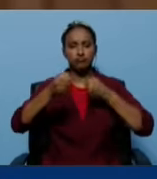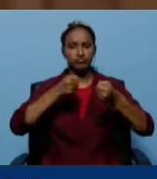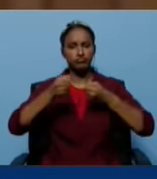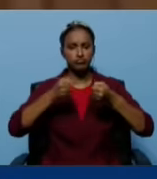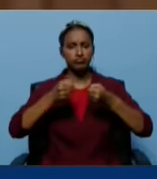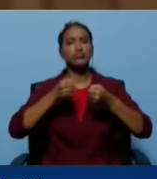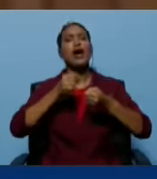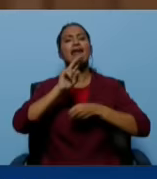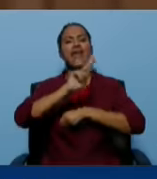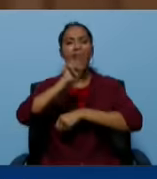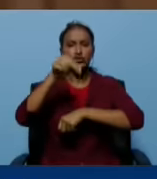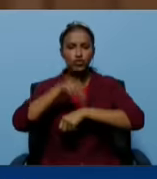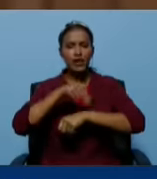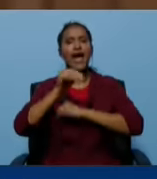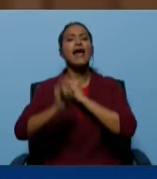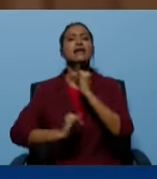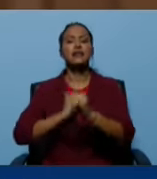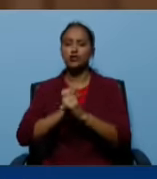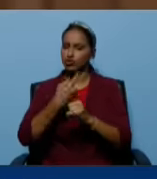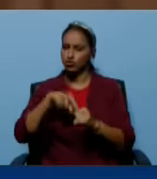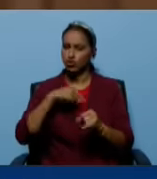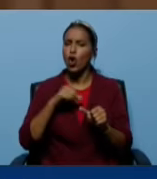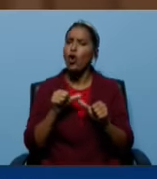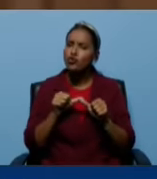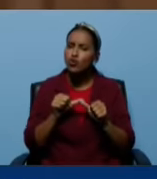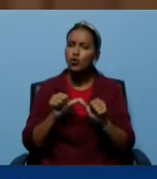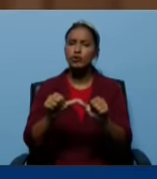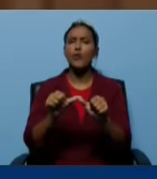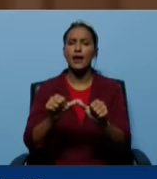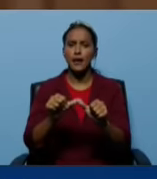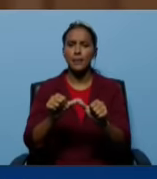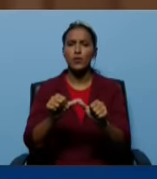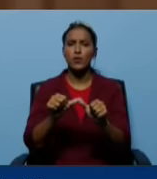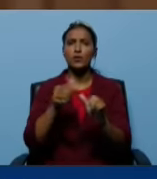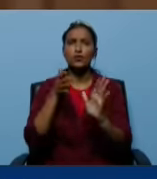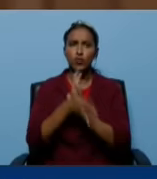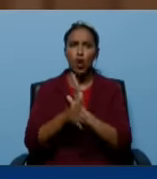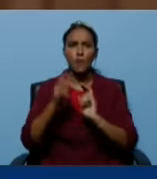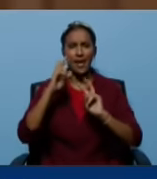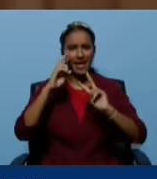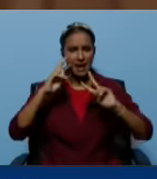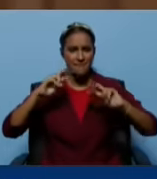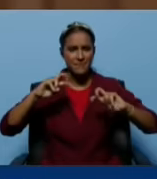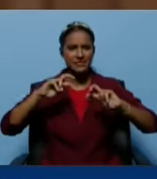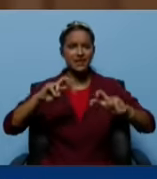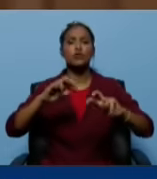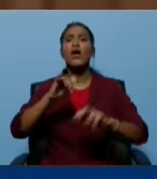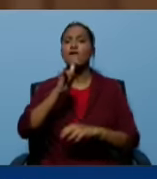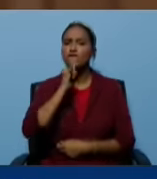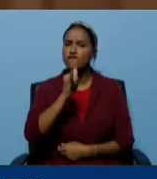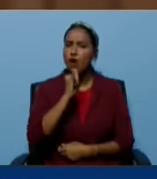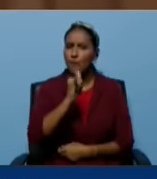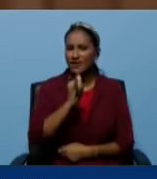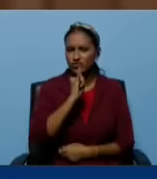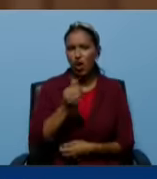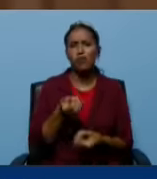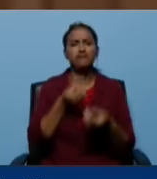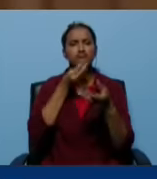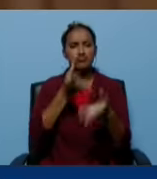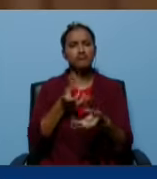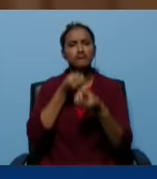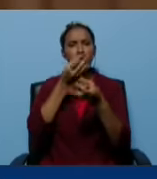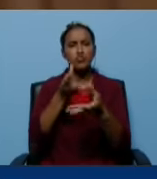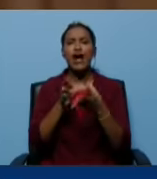e internacional, y vamos a continuar en este peregrinaje ahora informativo de llevar